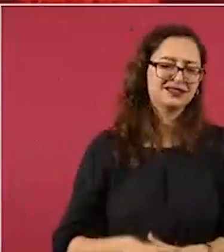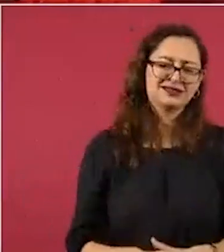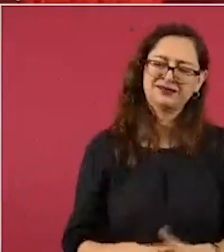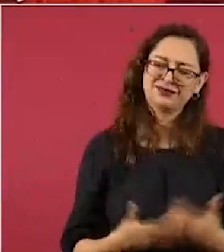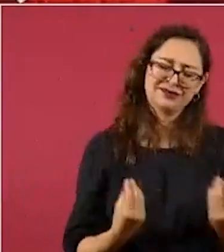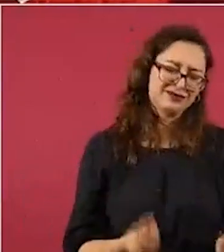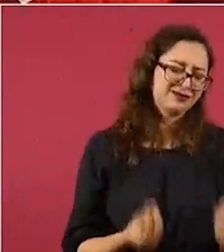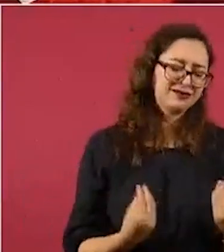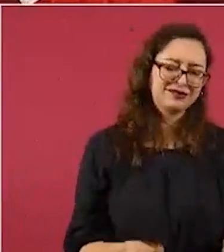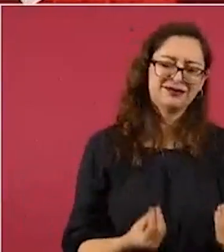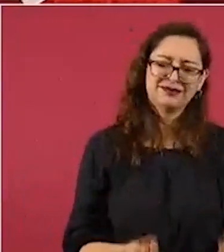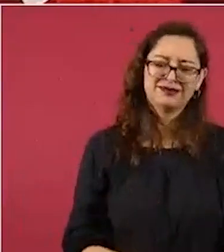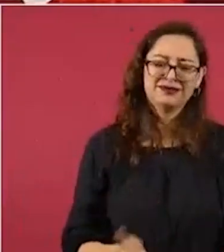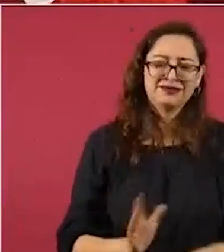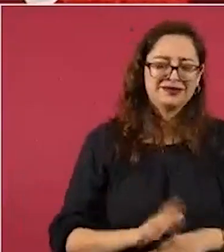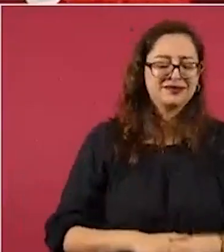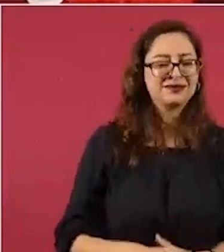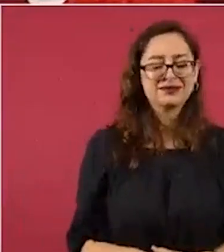que